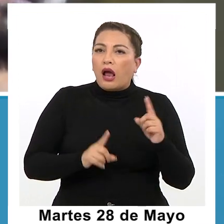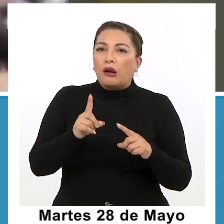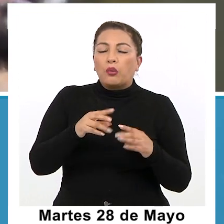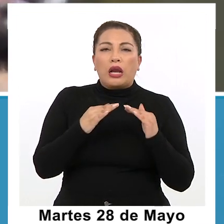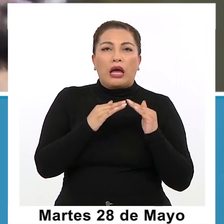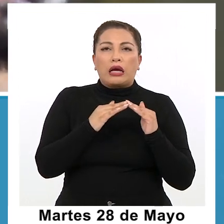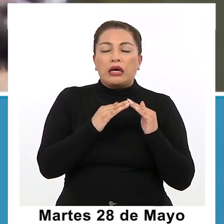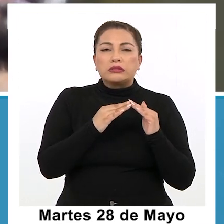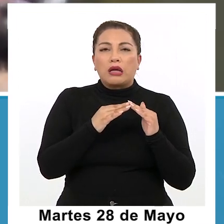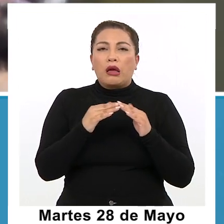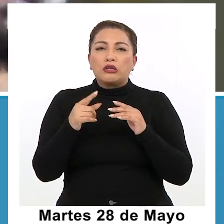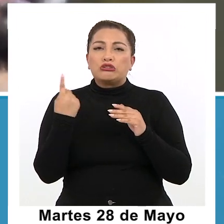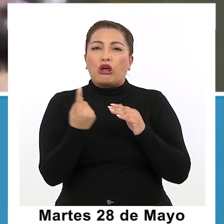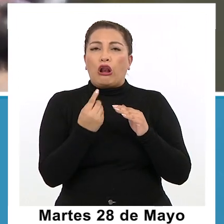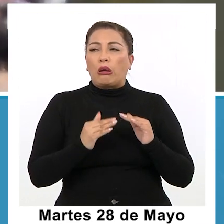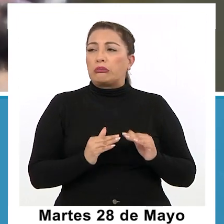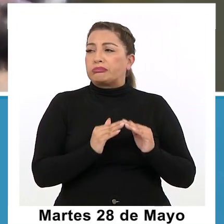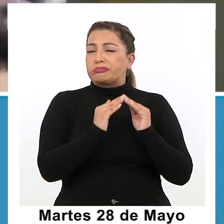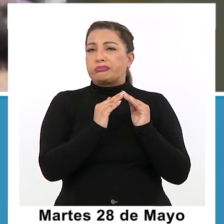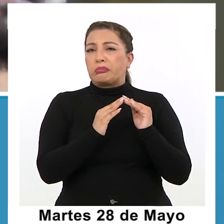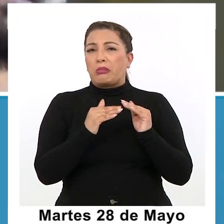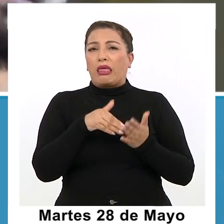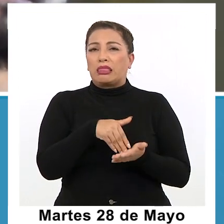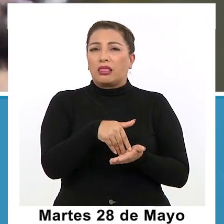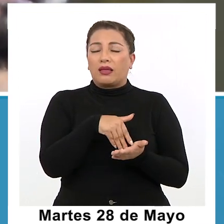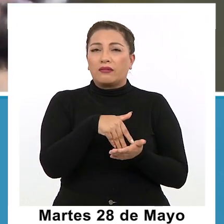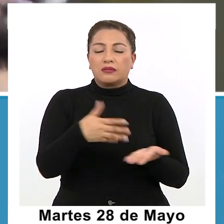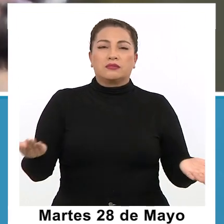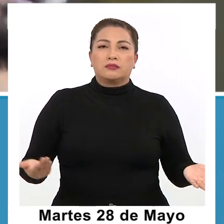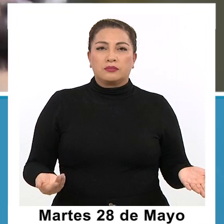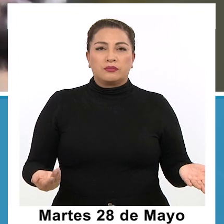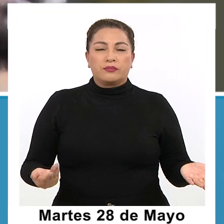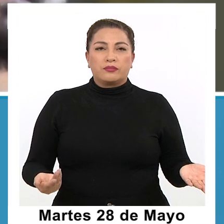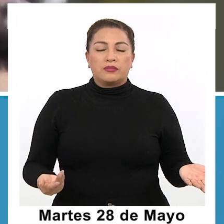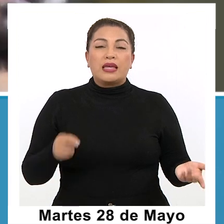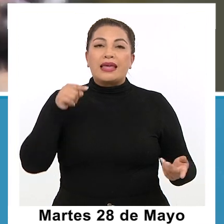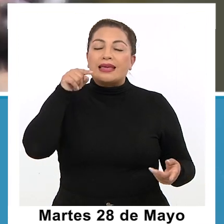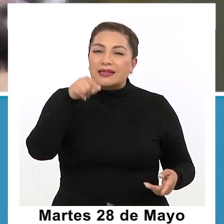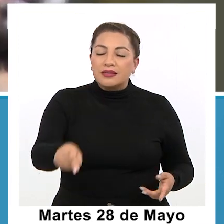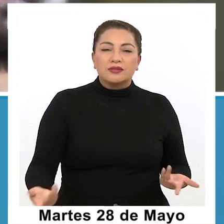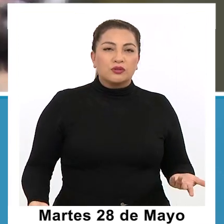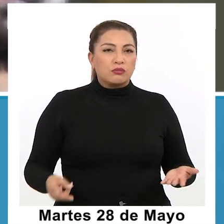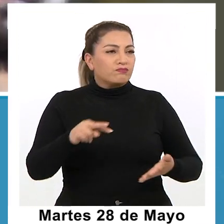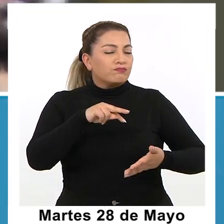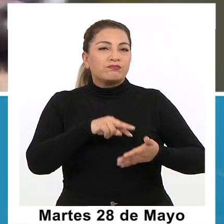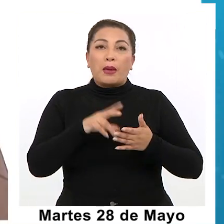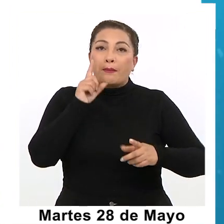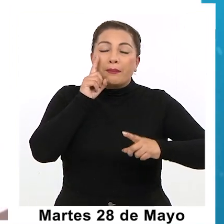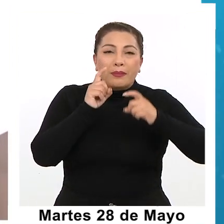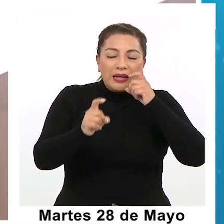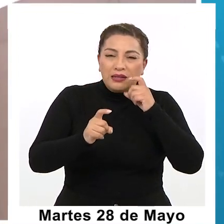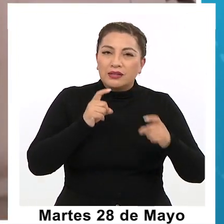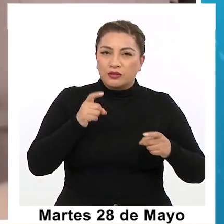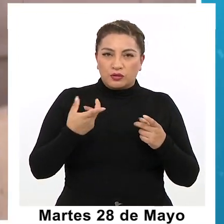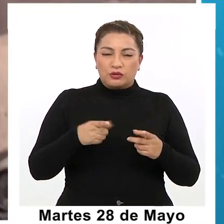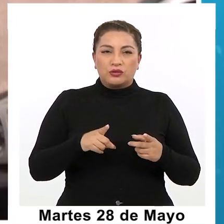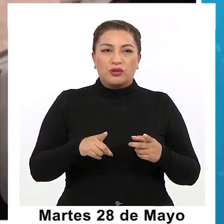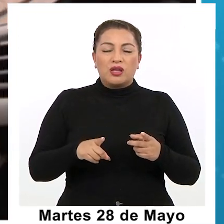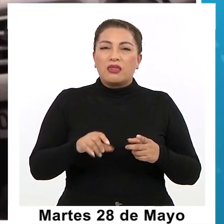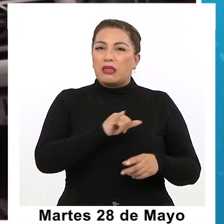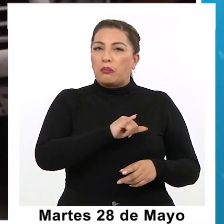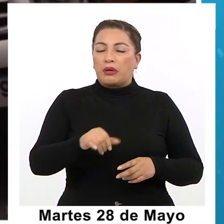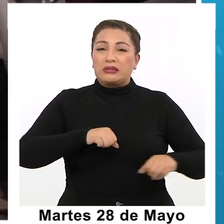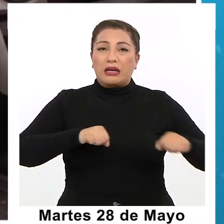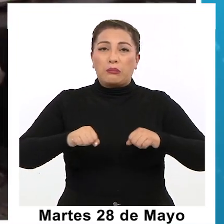muchas construcciones, autoconstrucciones. Entonces, si bien la amenaza es gatillante del evento, el que sea un